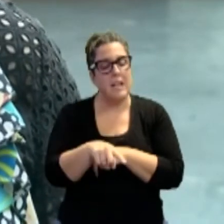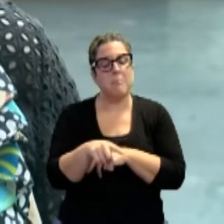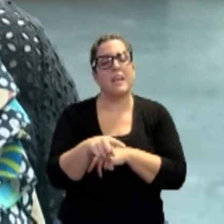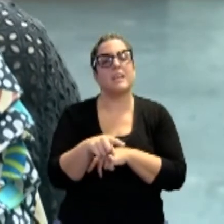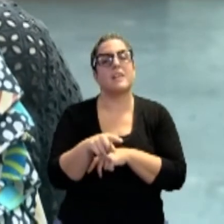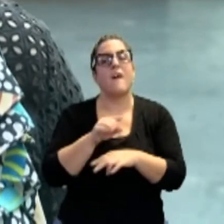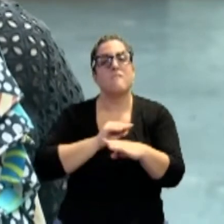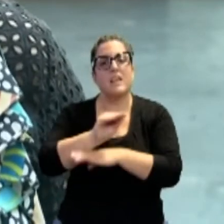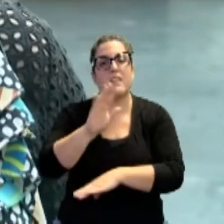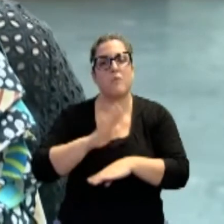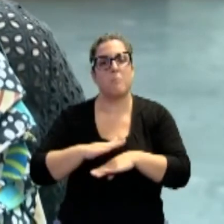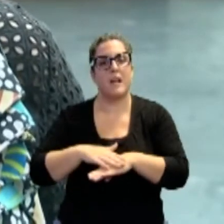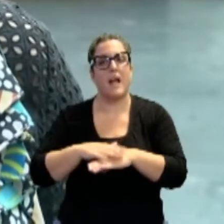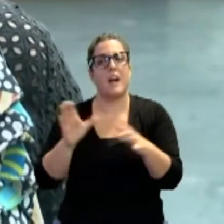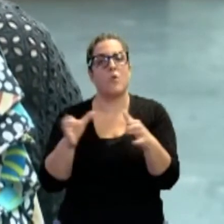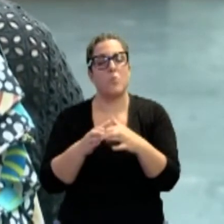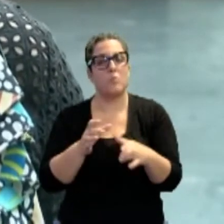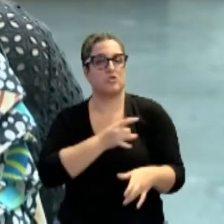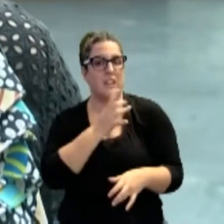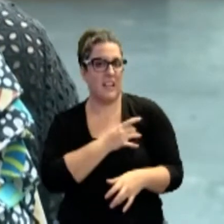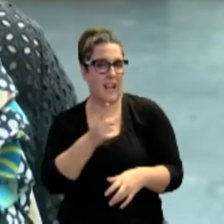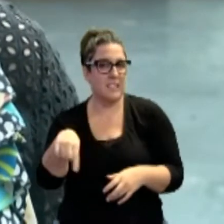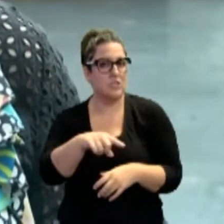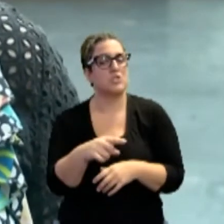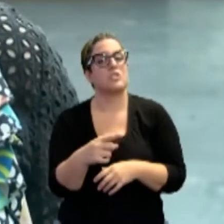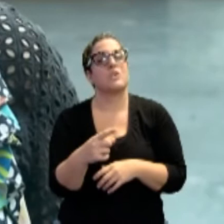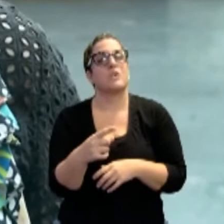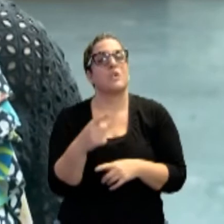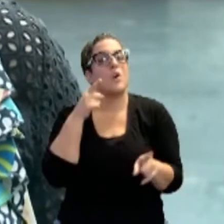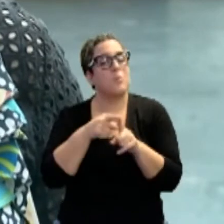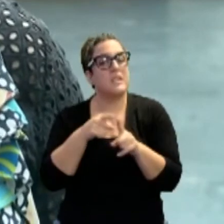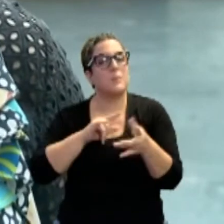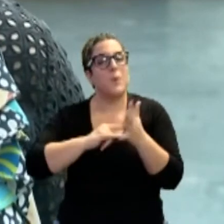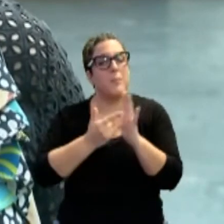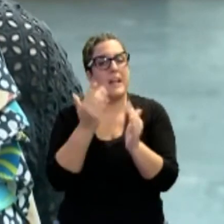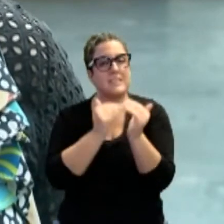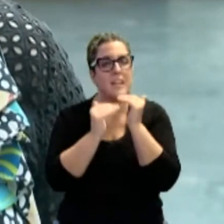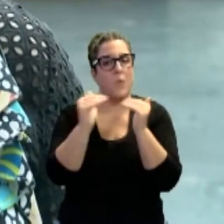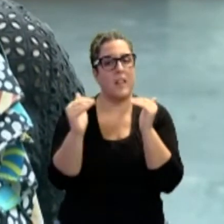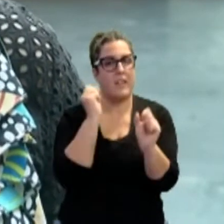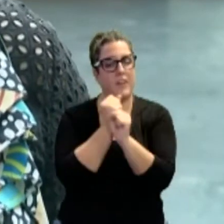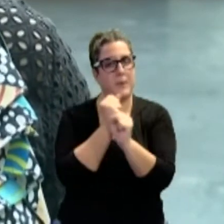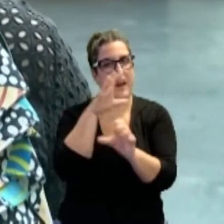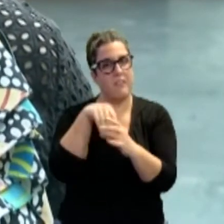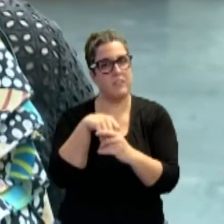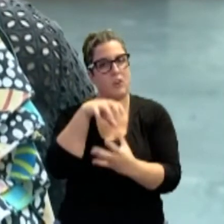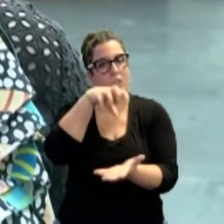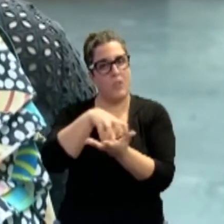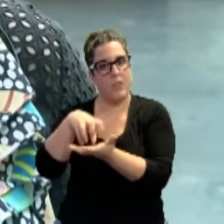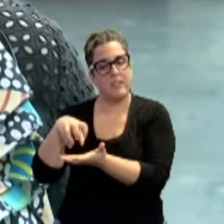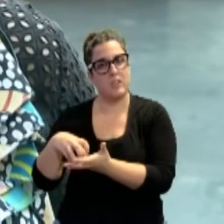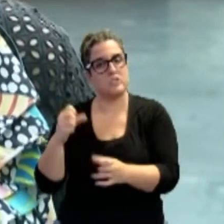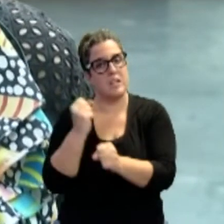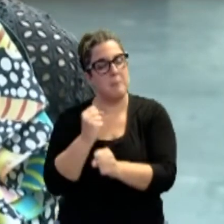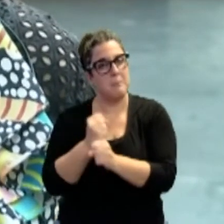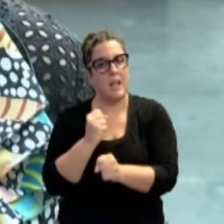financiación a las fuerzas sindicales que va a permitir que se trabajen los planes de igualdad en los centros de empleo y todo lo que tiene que ver